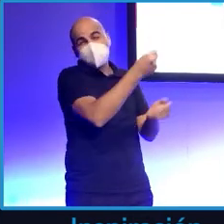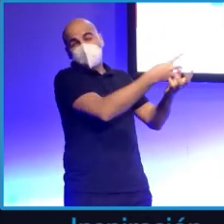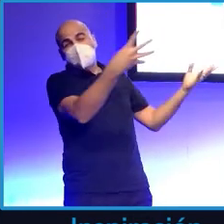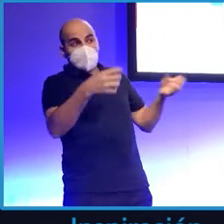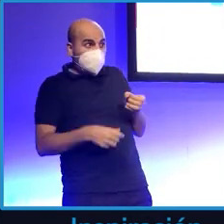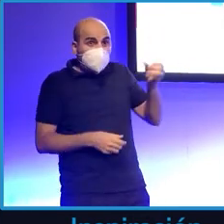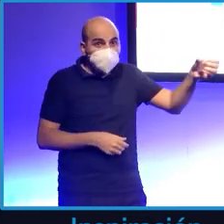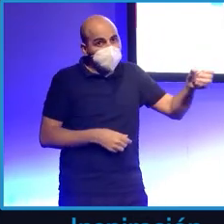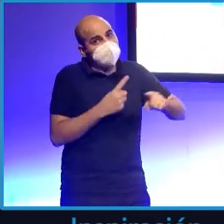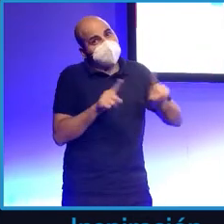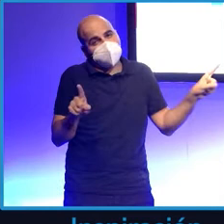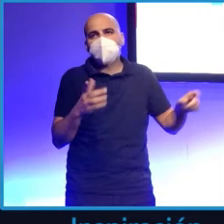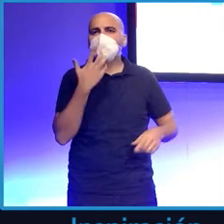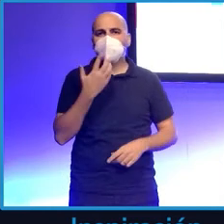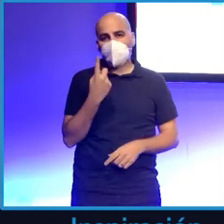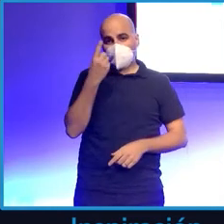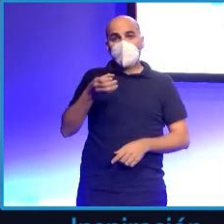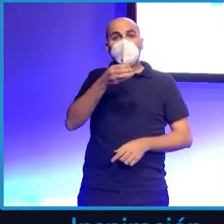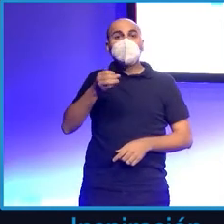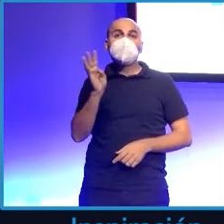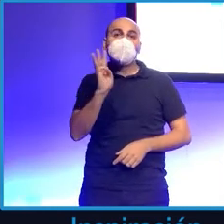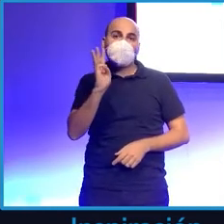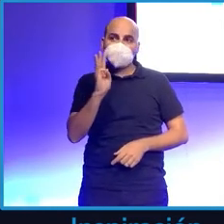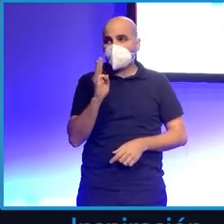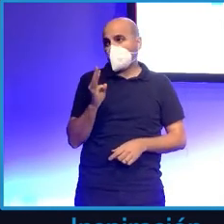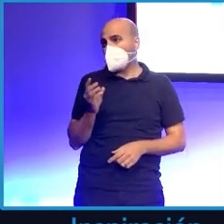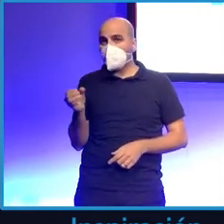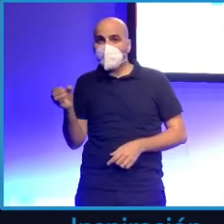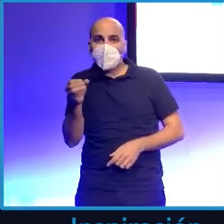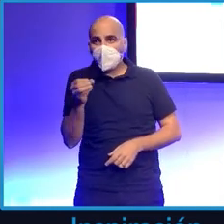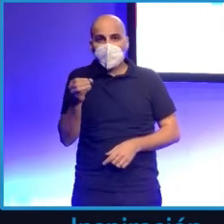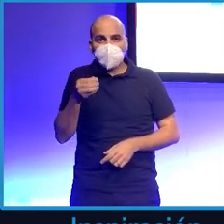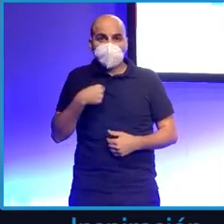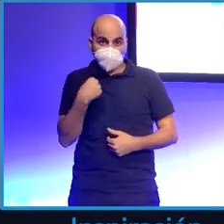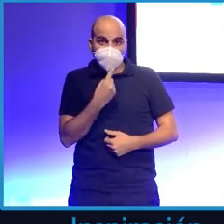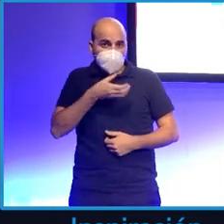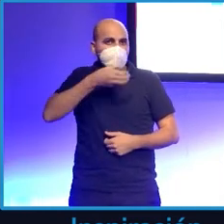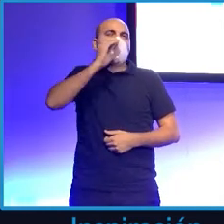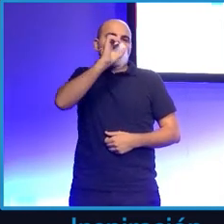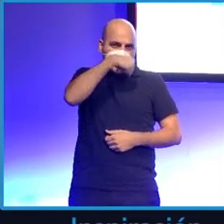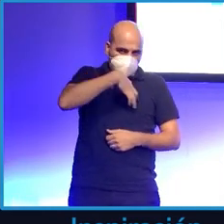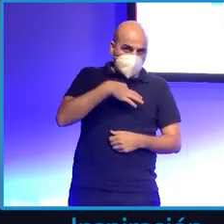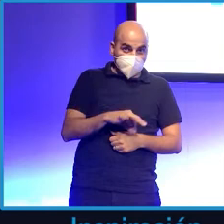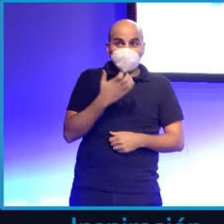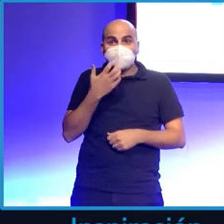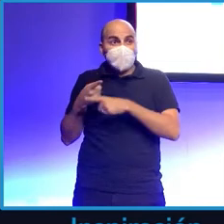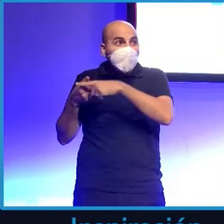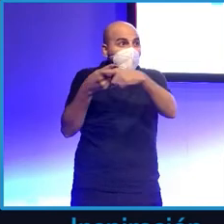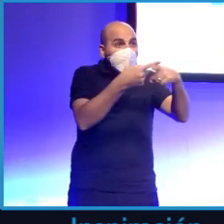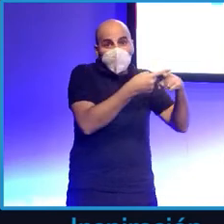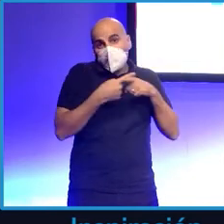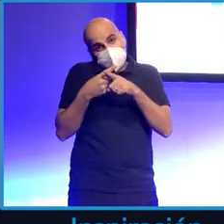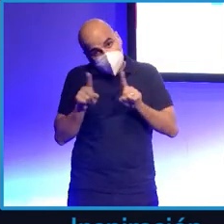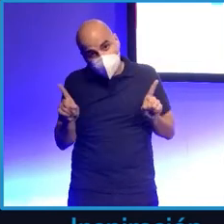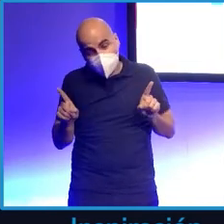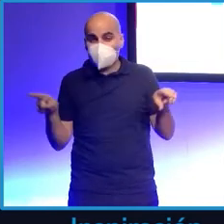pensemos que este primer vaso esta primera jarra es la homepage de nuestra web la página principal que aquí recibe un enlace se llena un poquito de